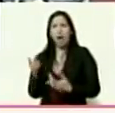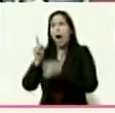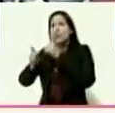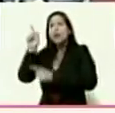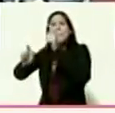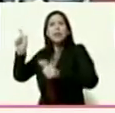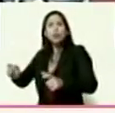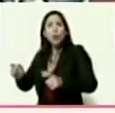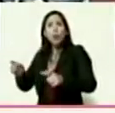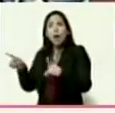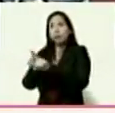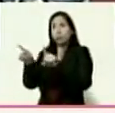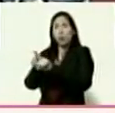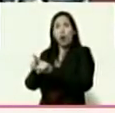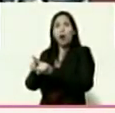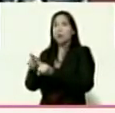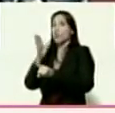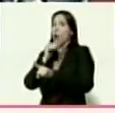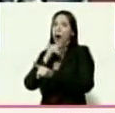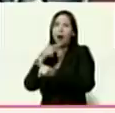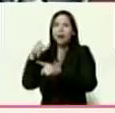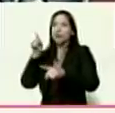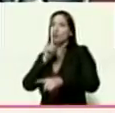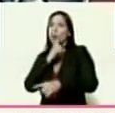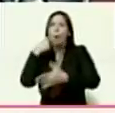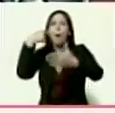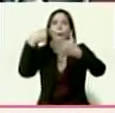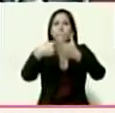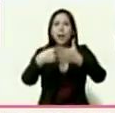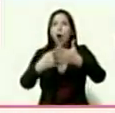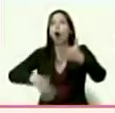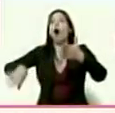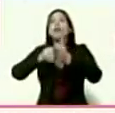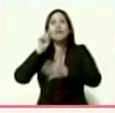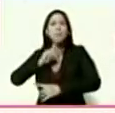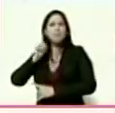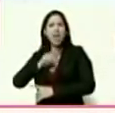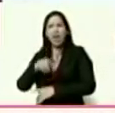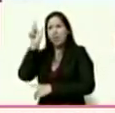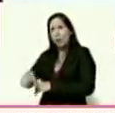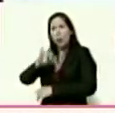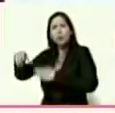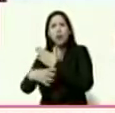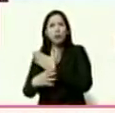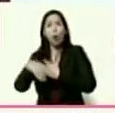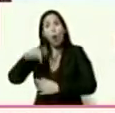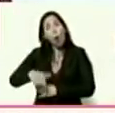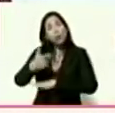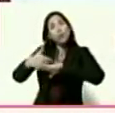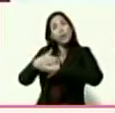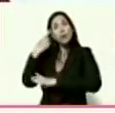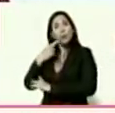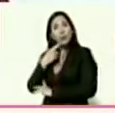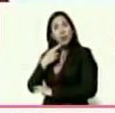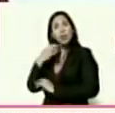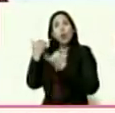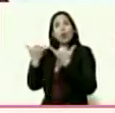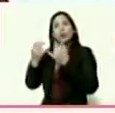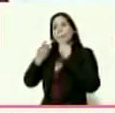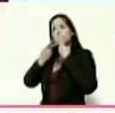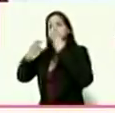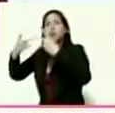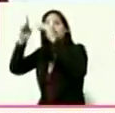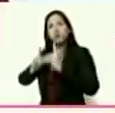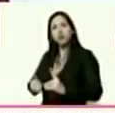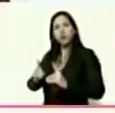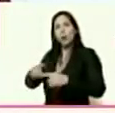nombre parecido, pero no con su nombre. Vuelve a mentir. Y hoy el gobierno bolivariano acaba de emitir una decisión